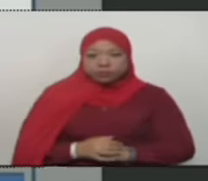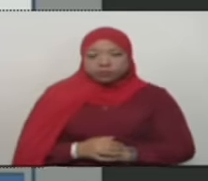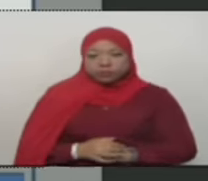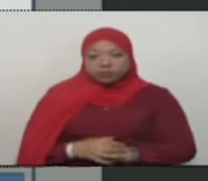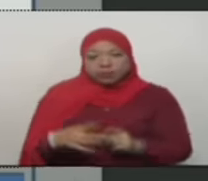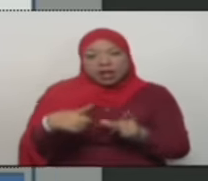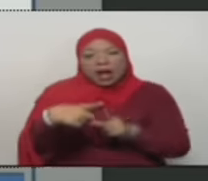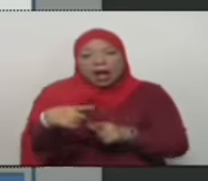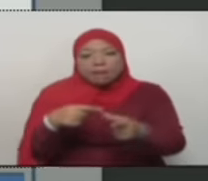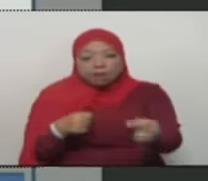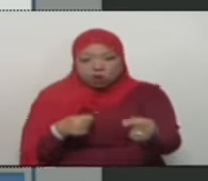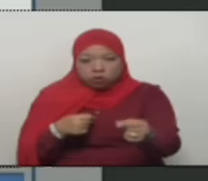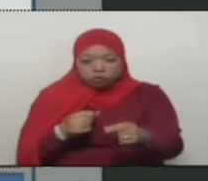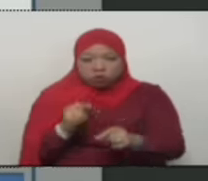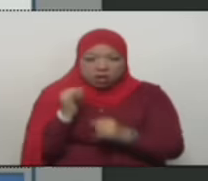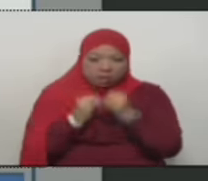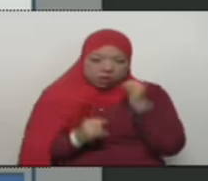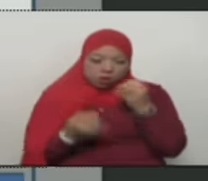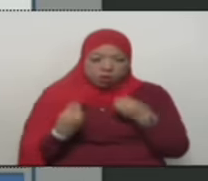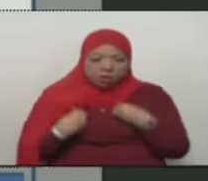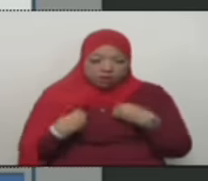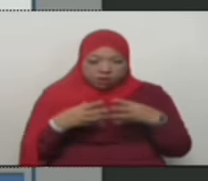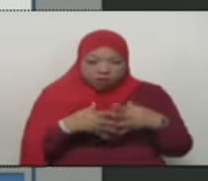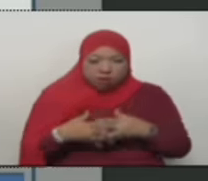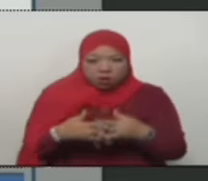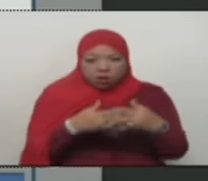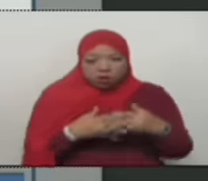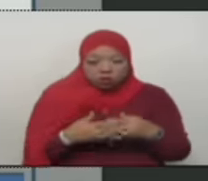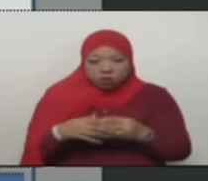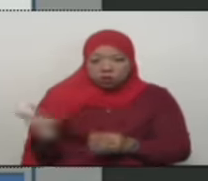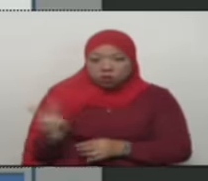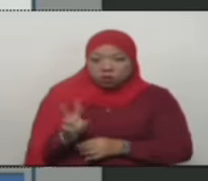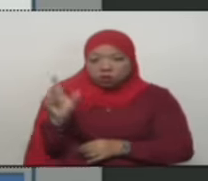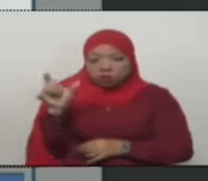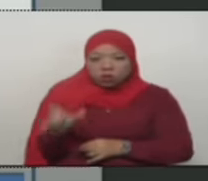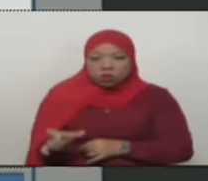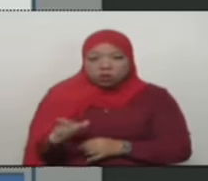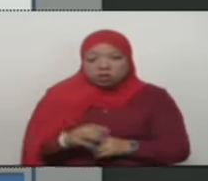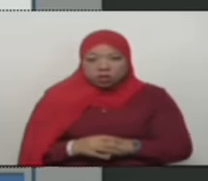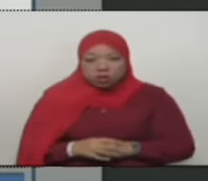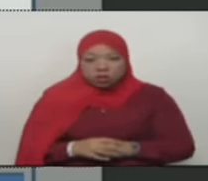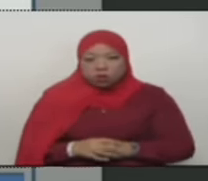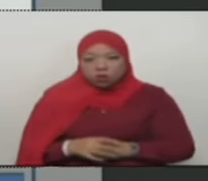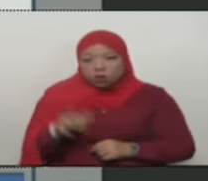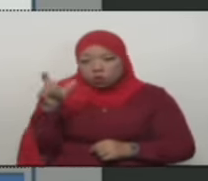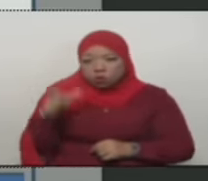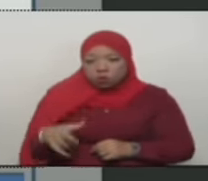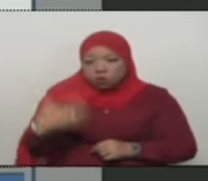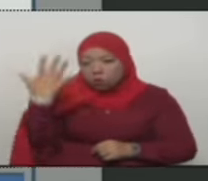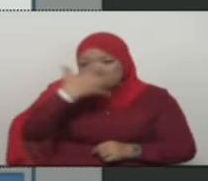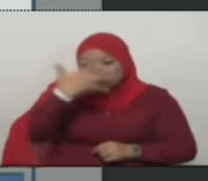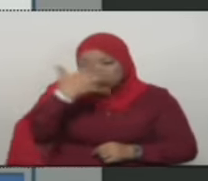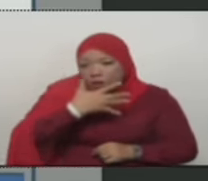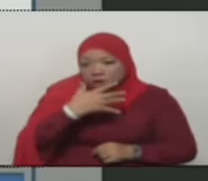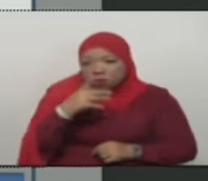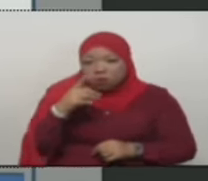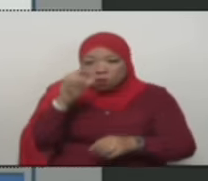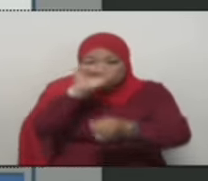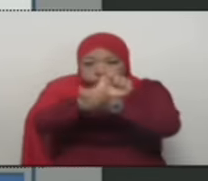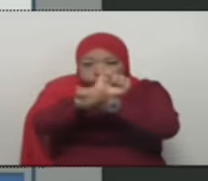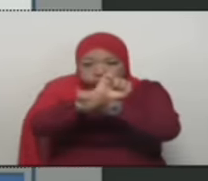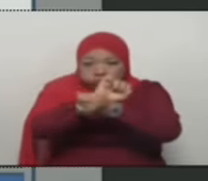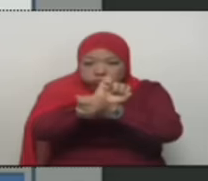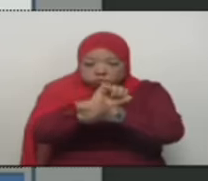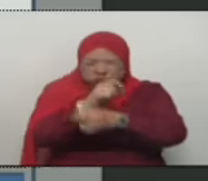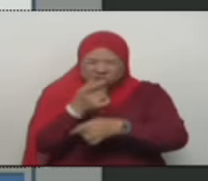Sí, claro, es brasileño-japonés, pero vive en Estados Unidos. Un venezolano con un seudónimo, que él dice que él no pone el nombre porque lo van a meter preso, dice él, y